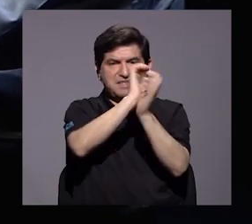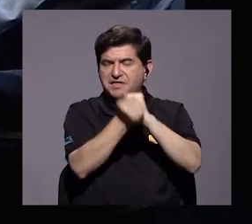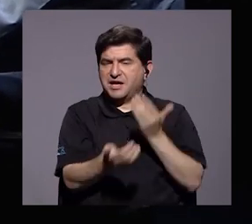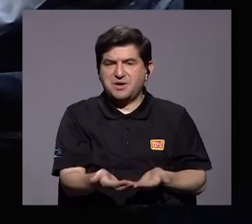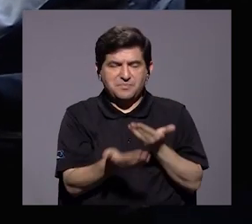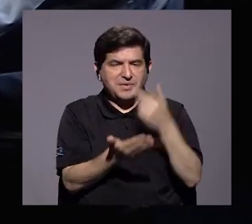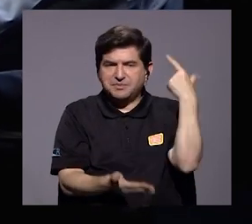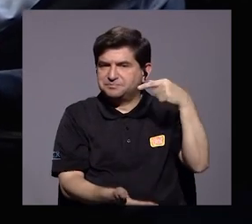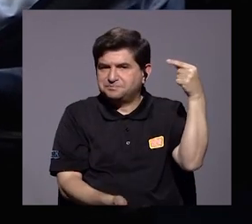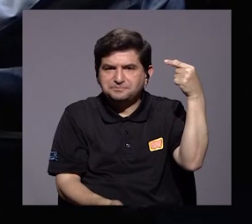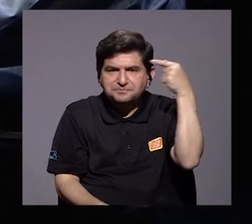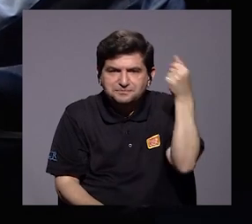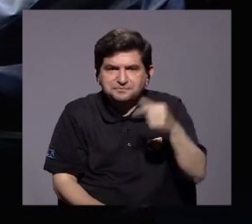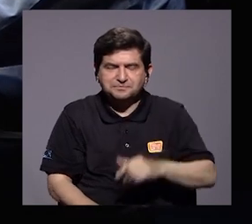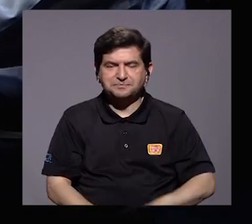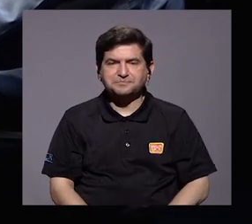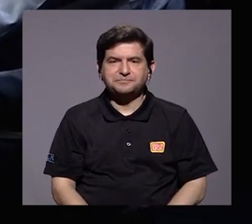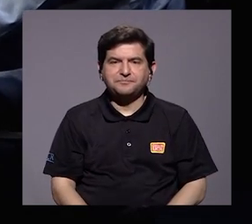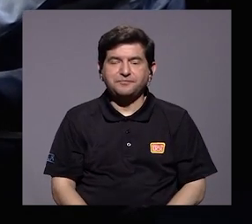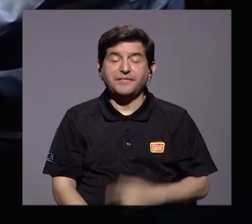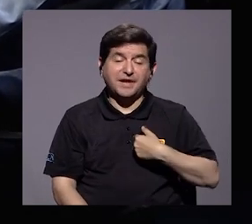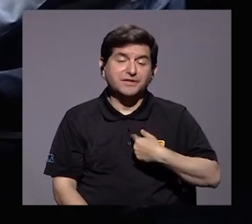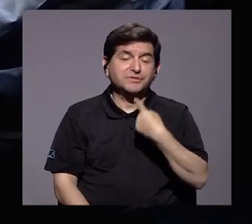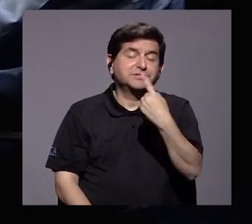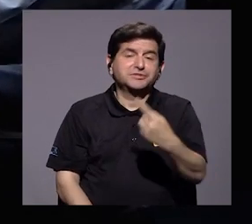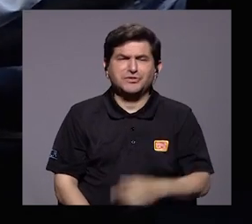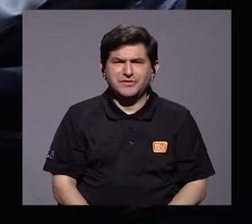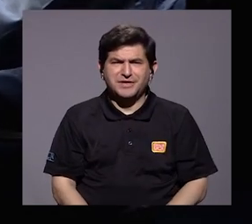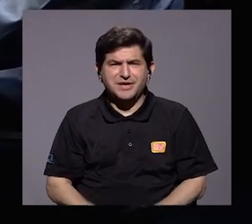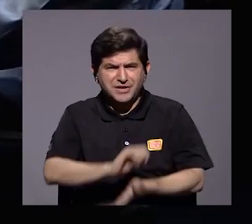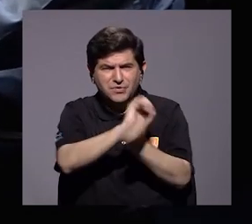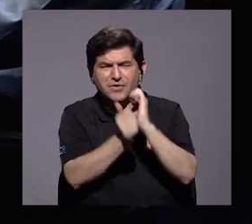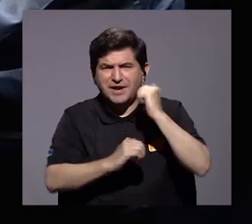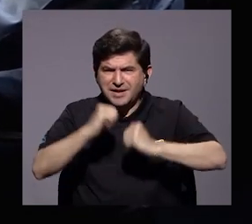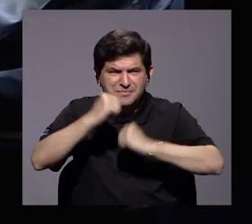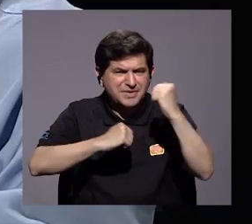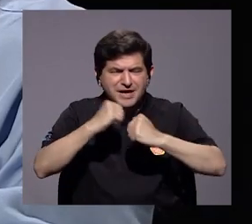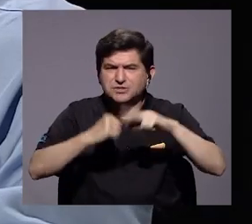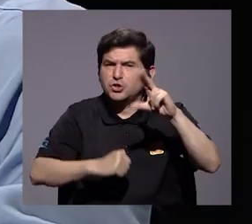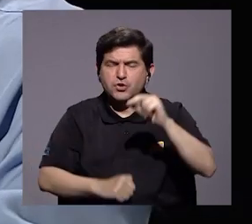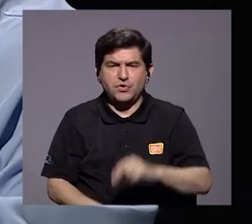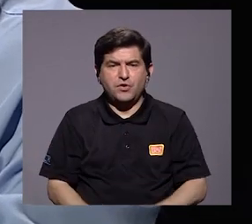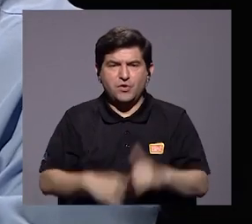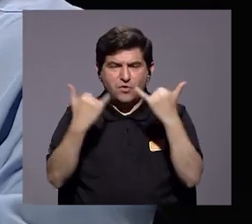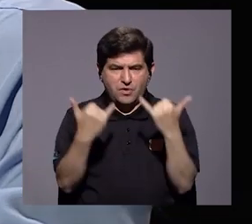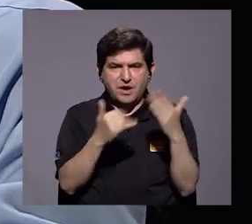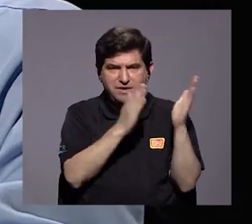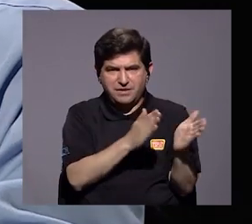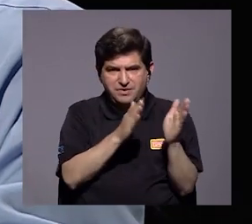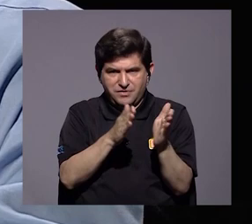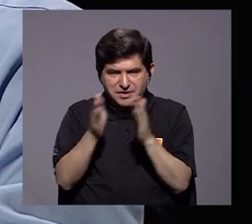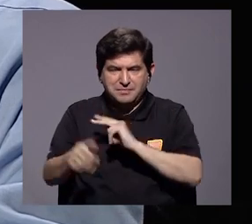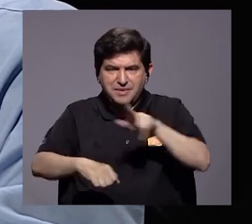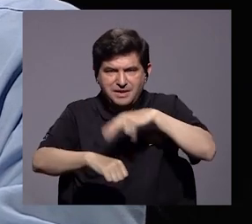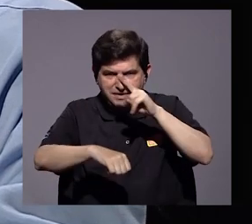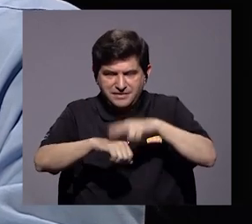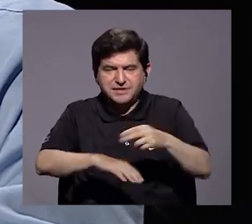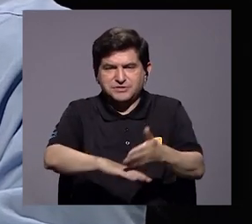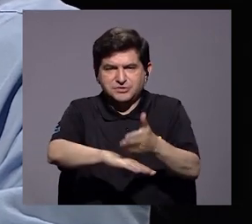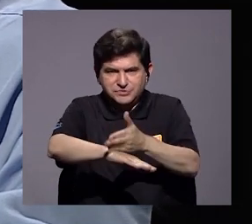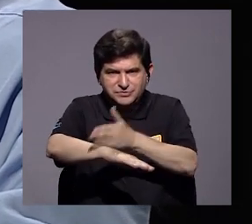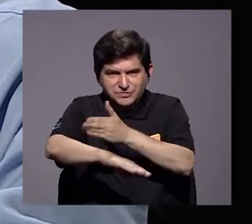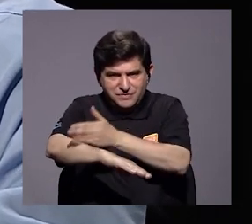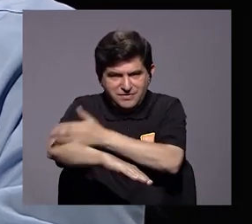propuesta por el gobierno o verdad entonces ahí es cuando yo digo reformas estructurales no ahora hay un plan nacional de